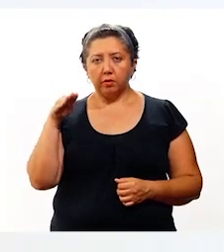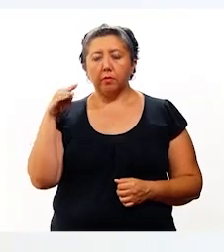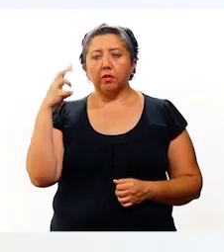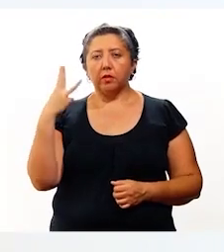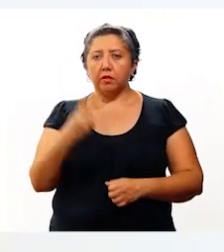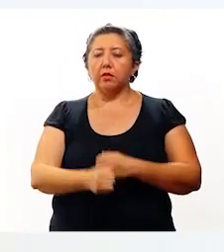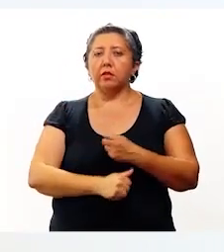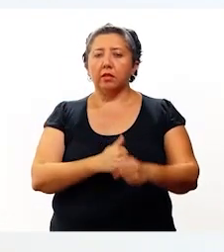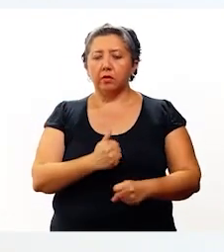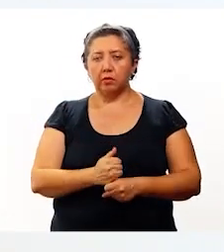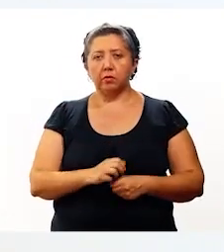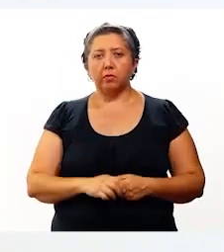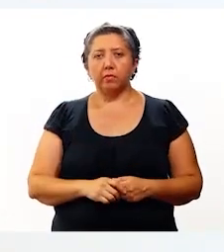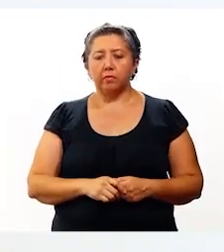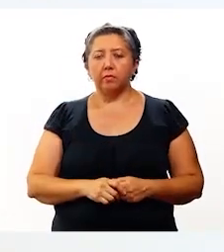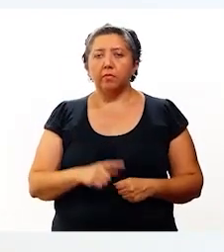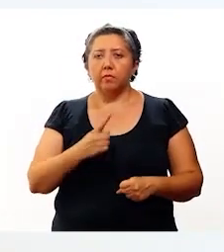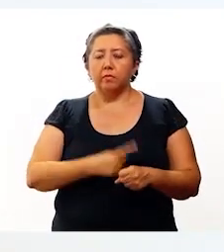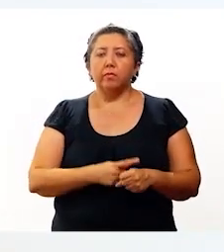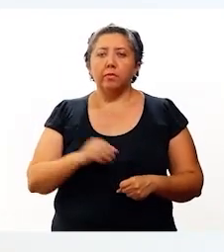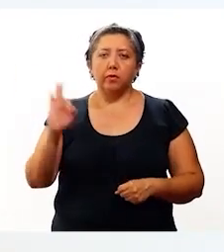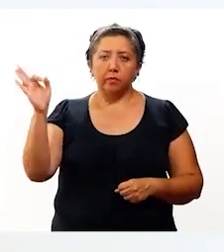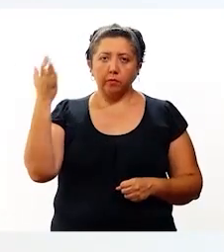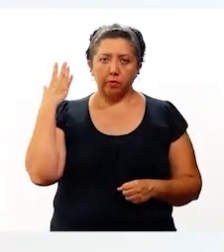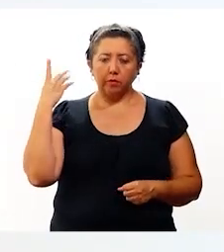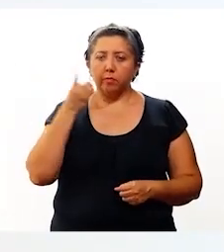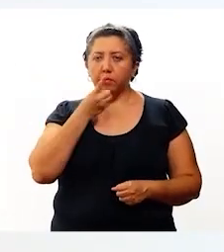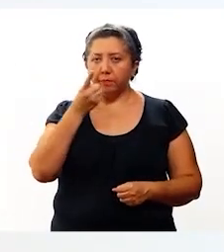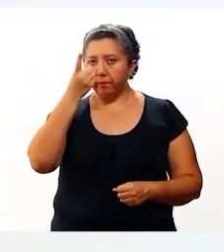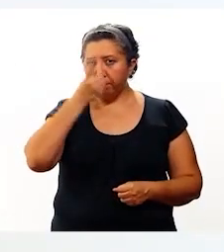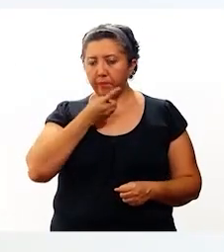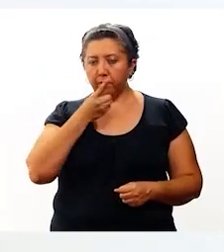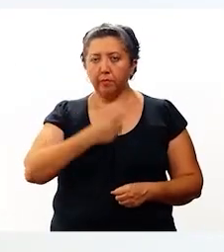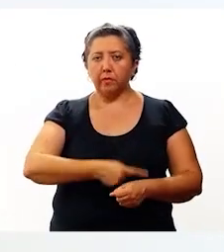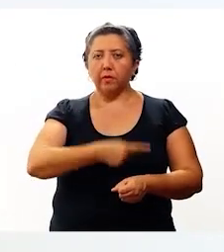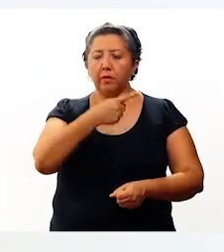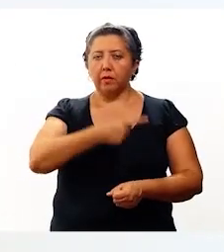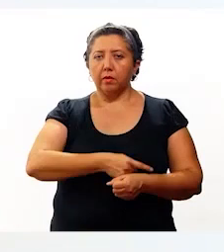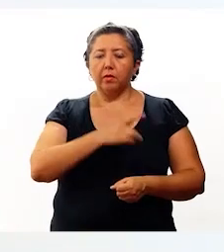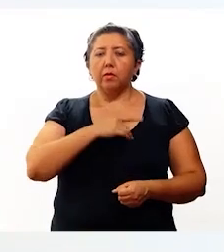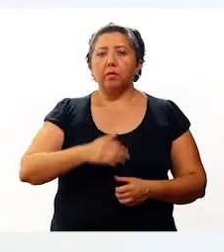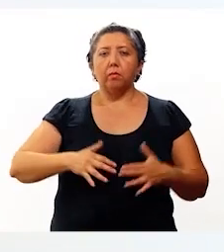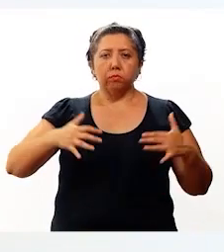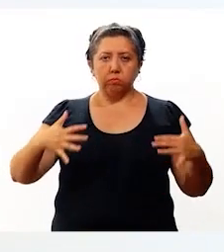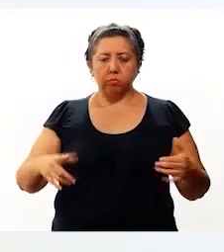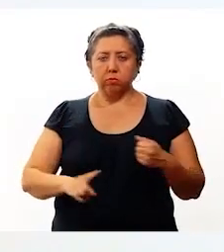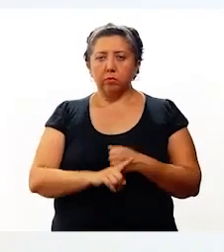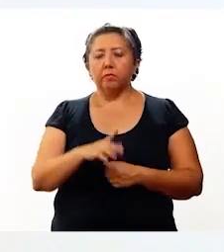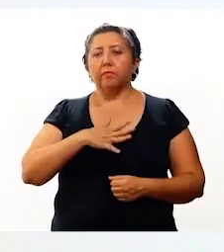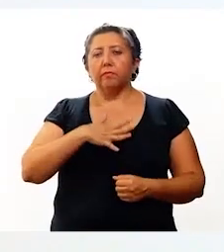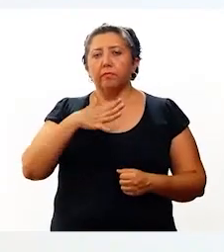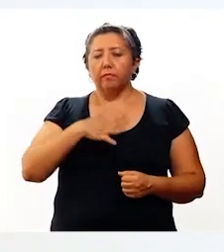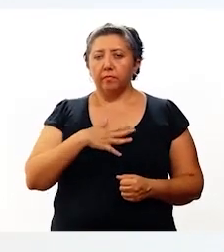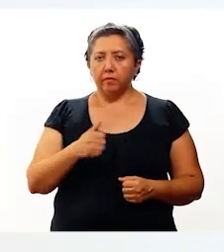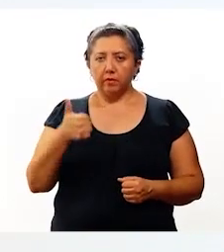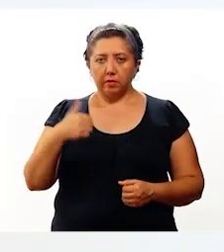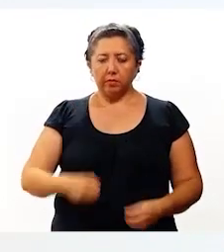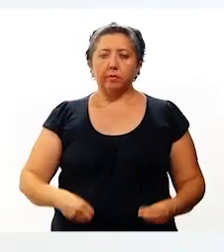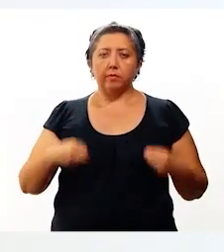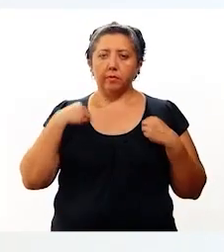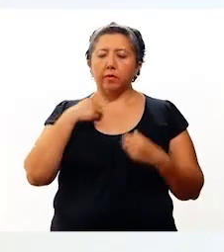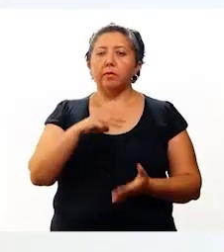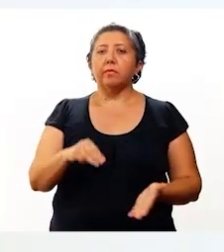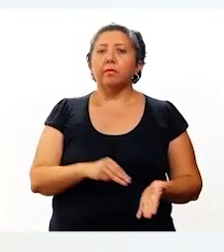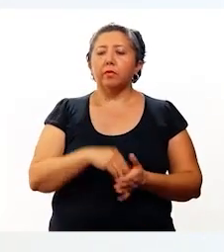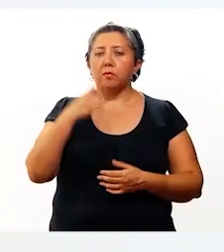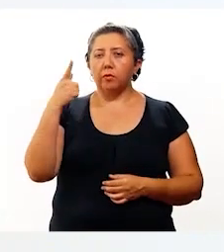93 años. Sus principales enfermedades fueron diabetes, hipertensión arterial, obesidad y EPOC. 6 residían en